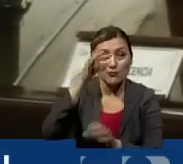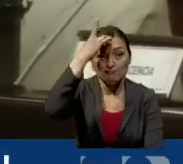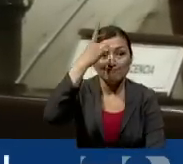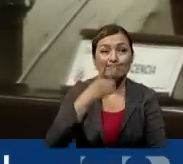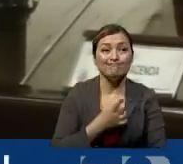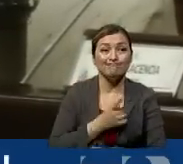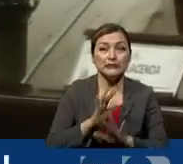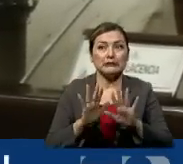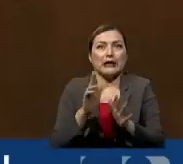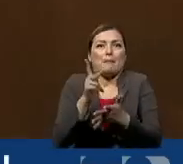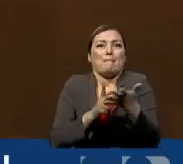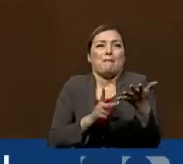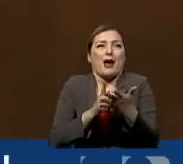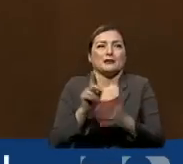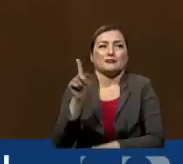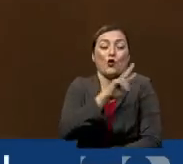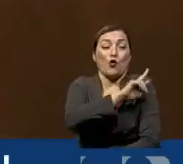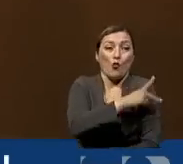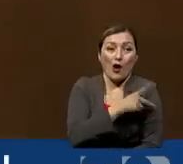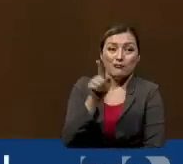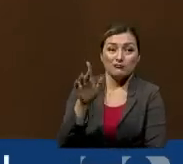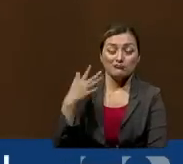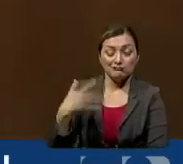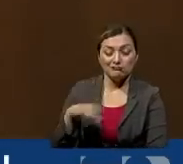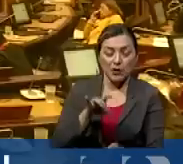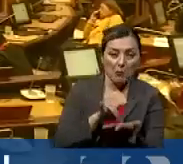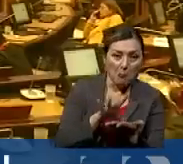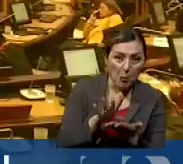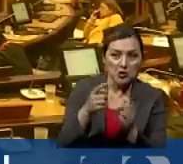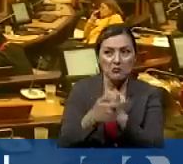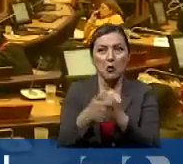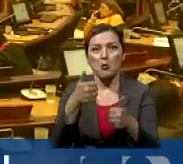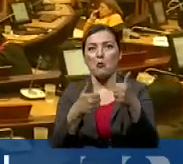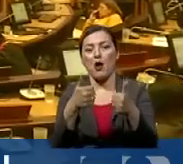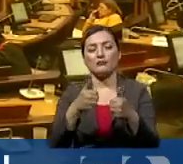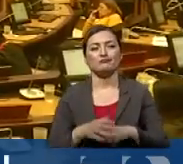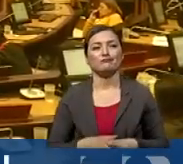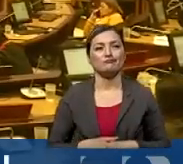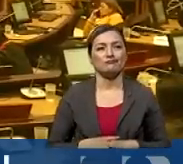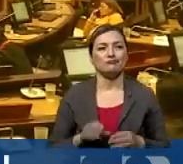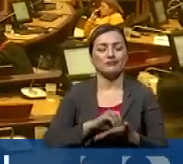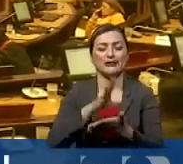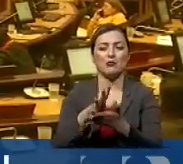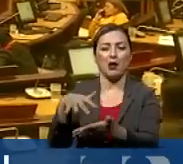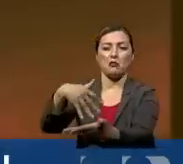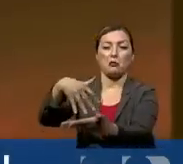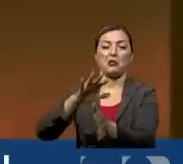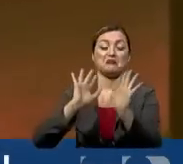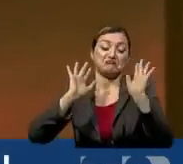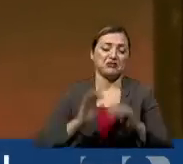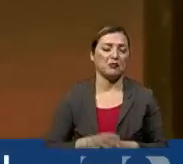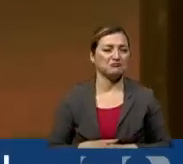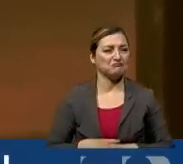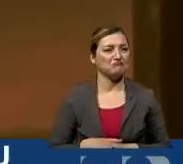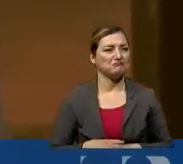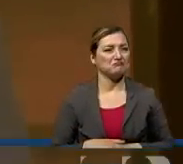para saber la suerte que corran los vocales frente a otro organismo igualmente cuestionado, la Asamblea Nacional. En Quito,